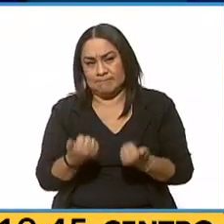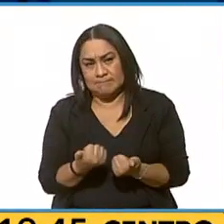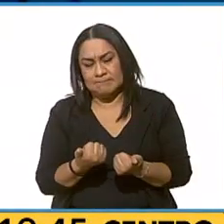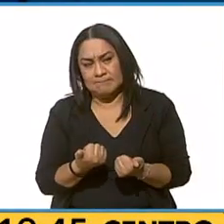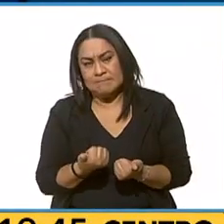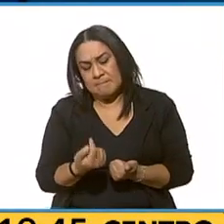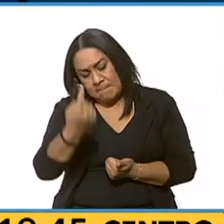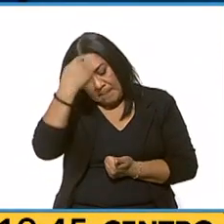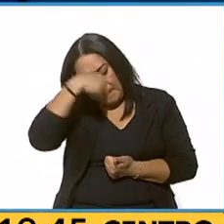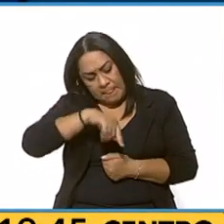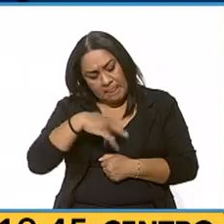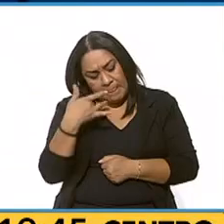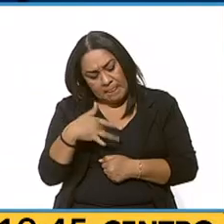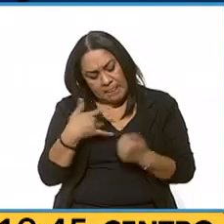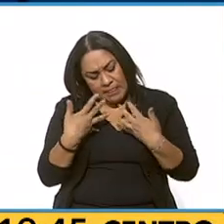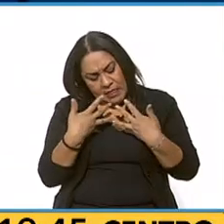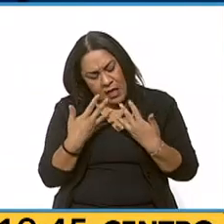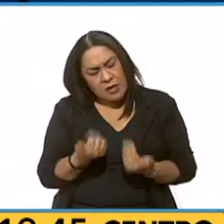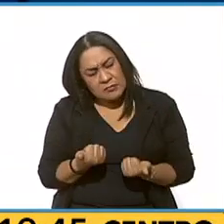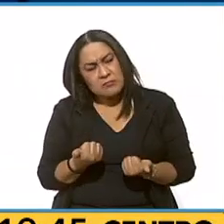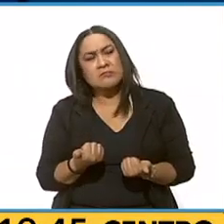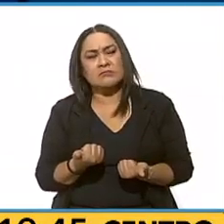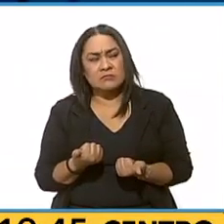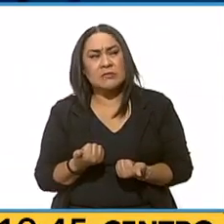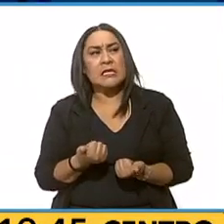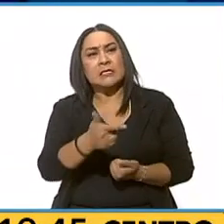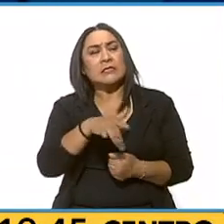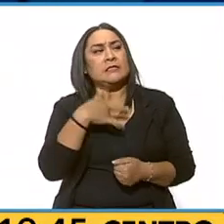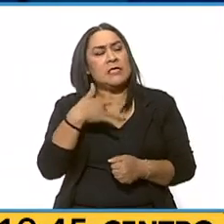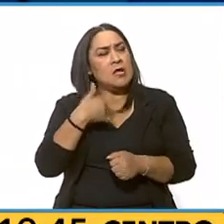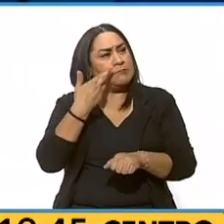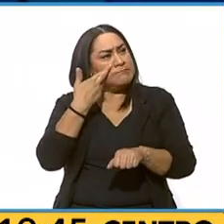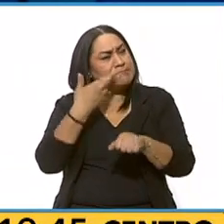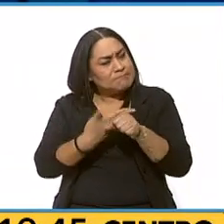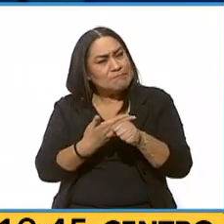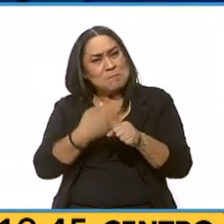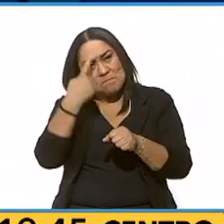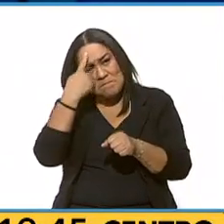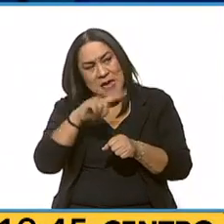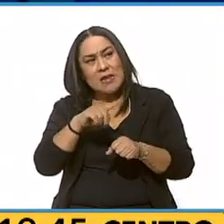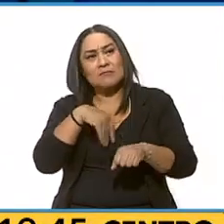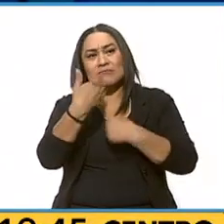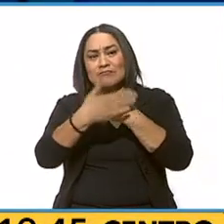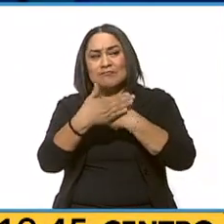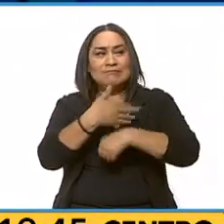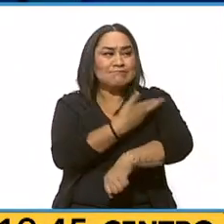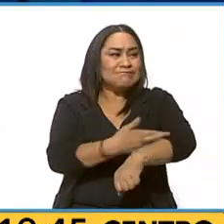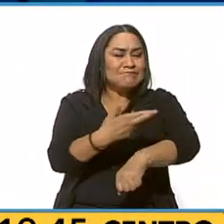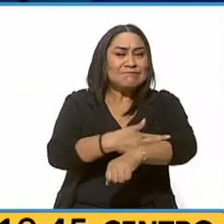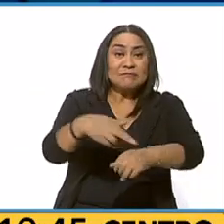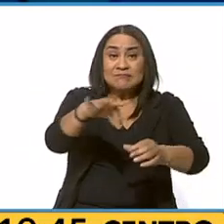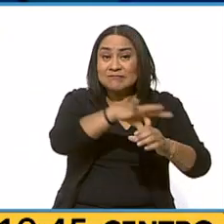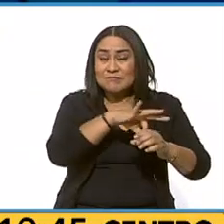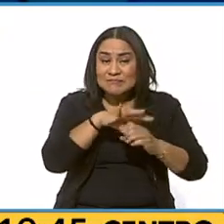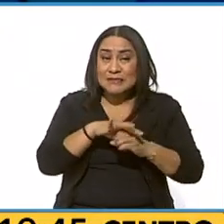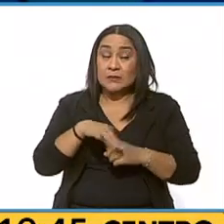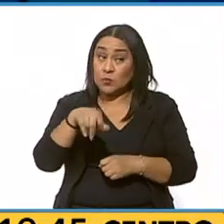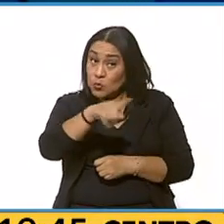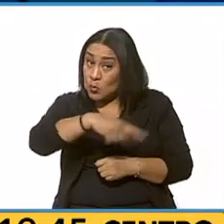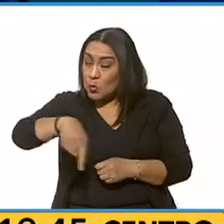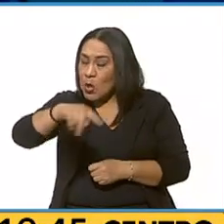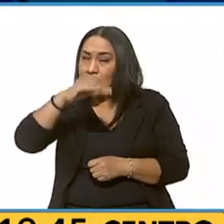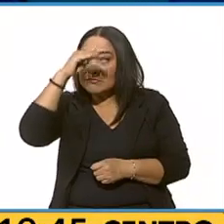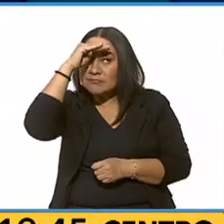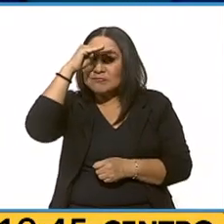la conciencia y los encargados de la promoción del proceso, que reflexionen esto que